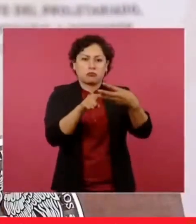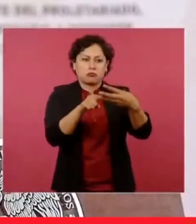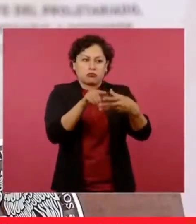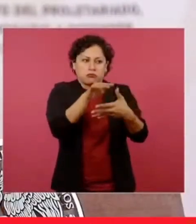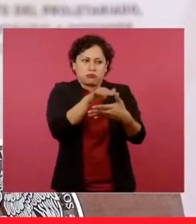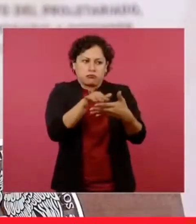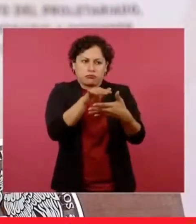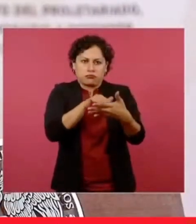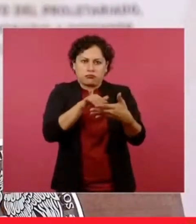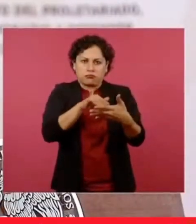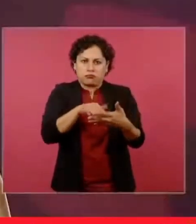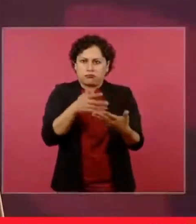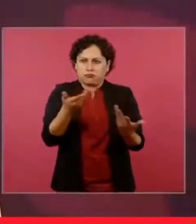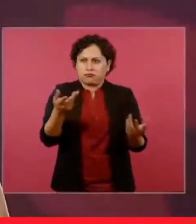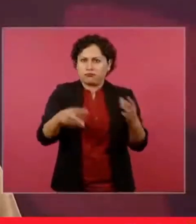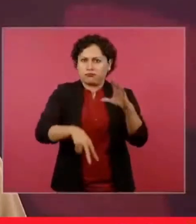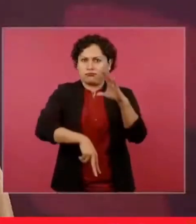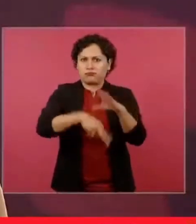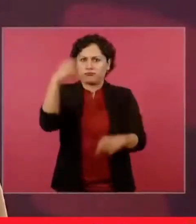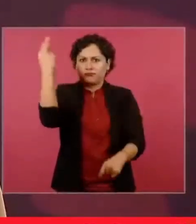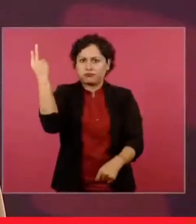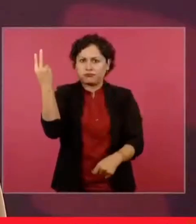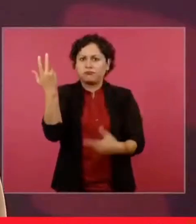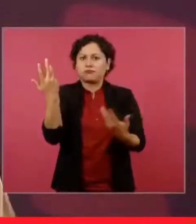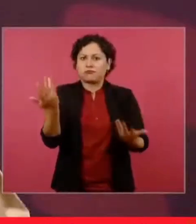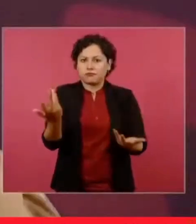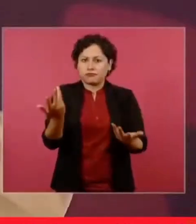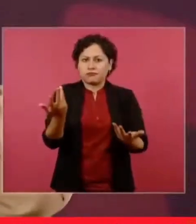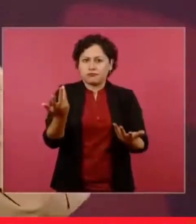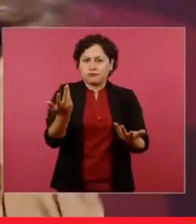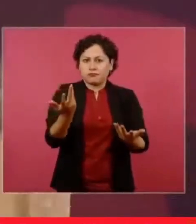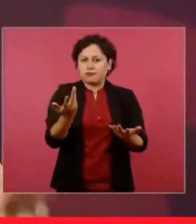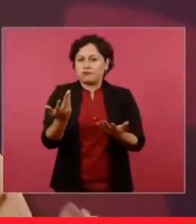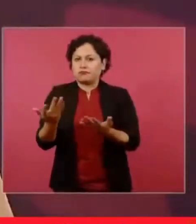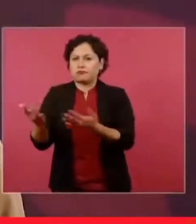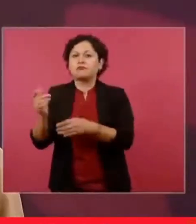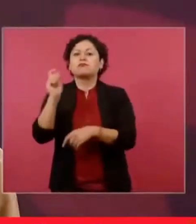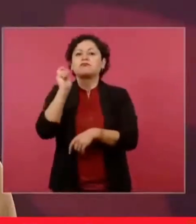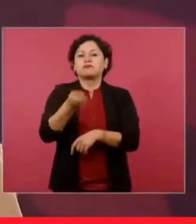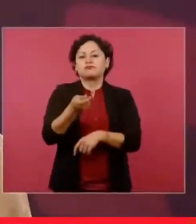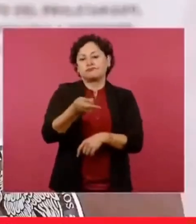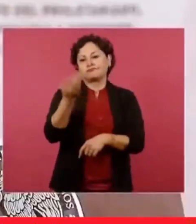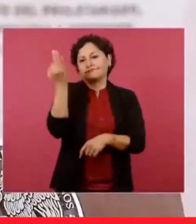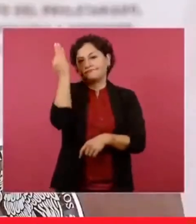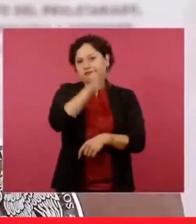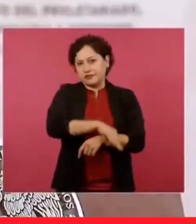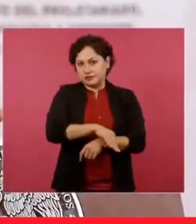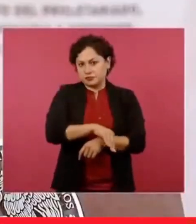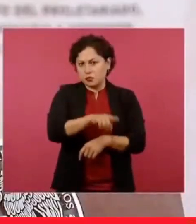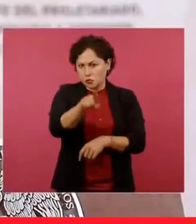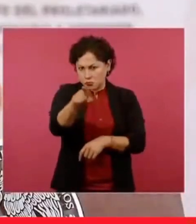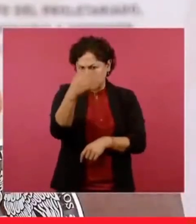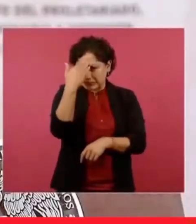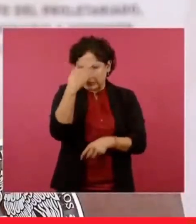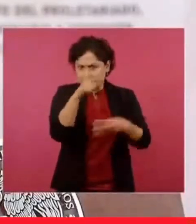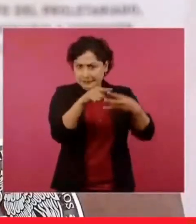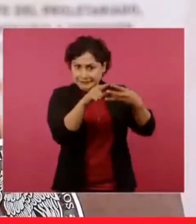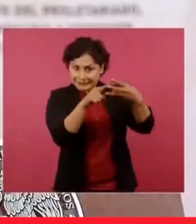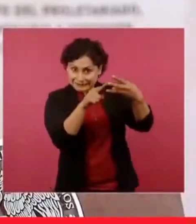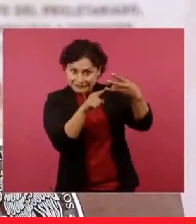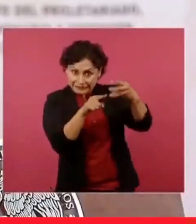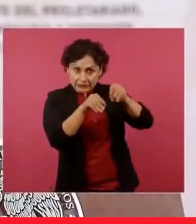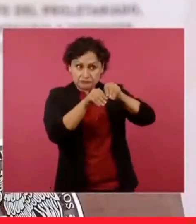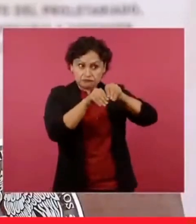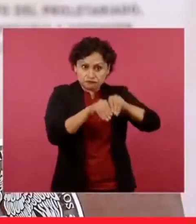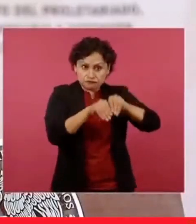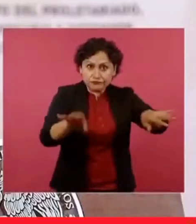ninguna prueba y pues esto resultó falso. ¿Ustedes saben cómo se llama esto? 3 reportajes